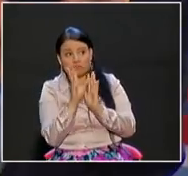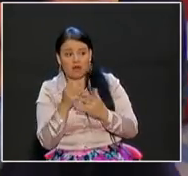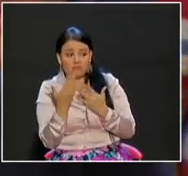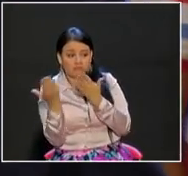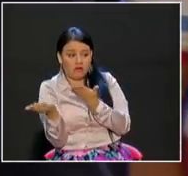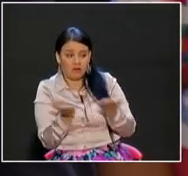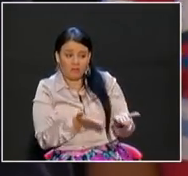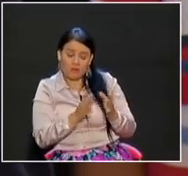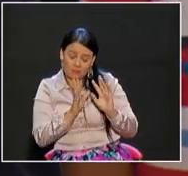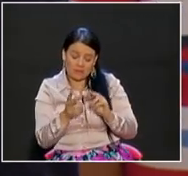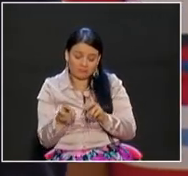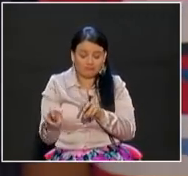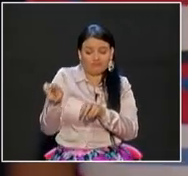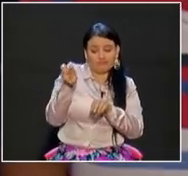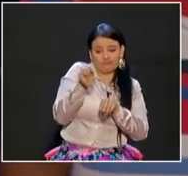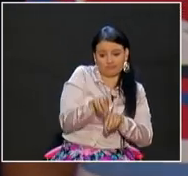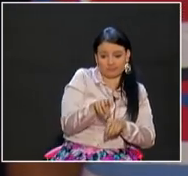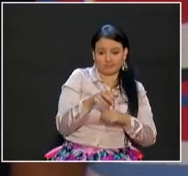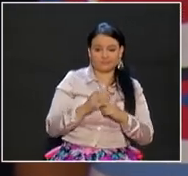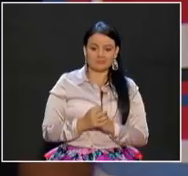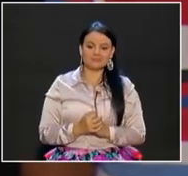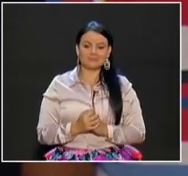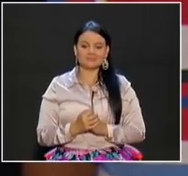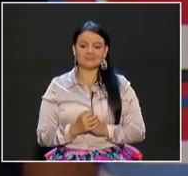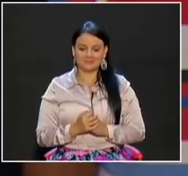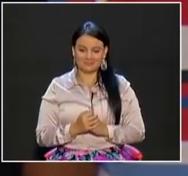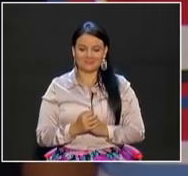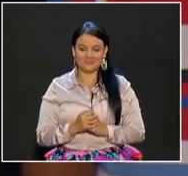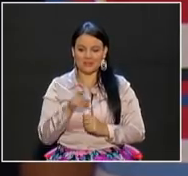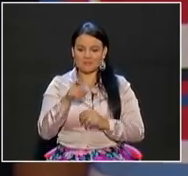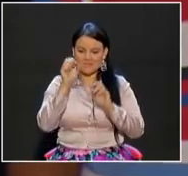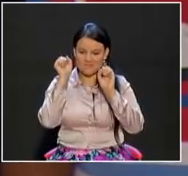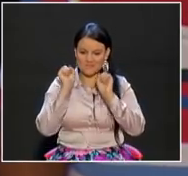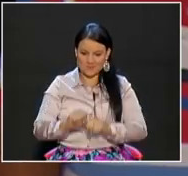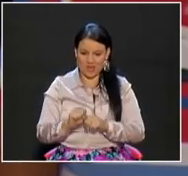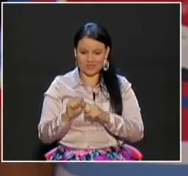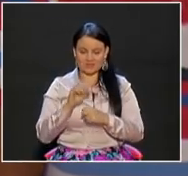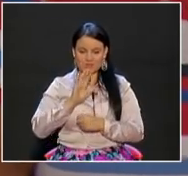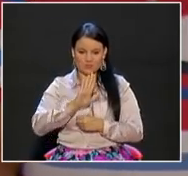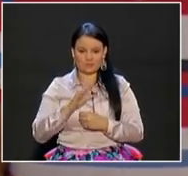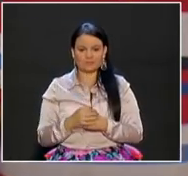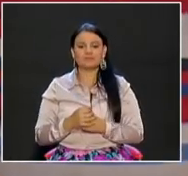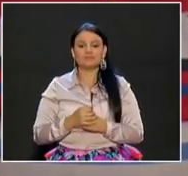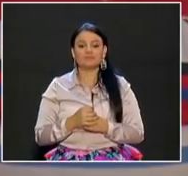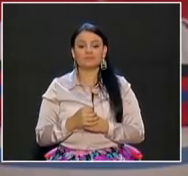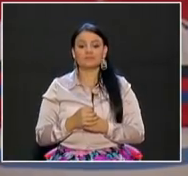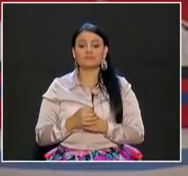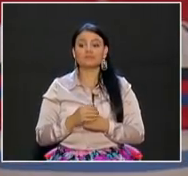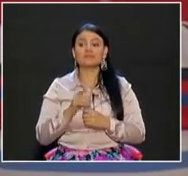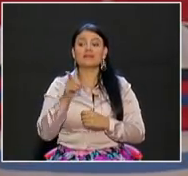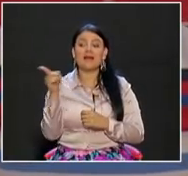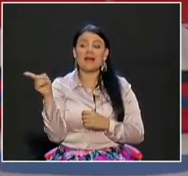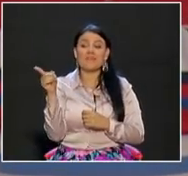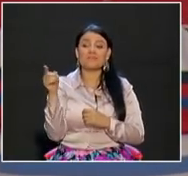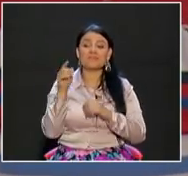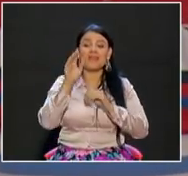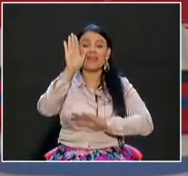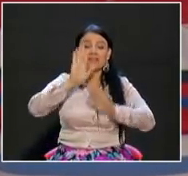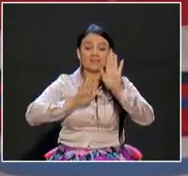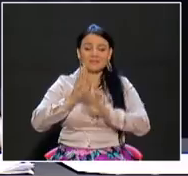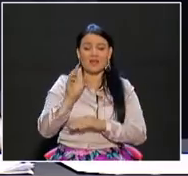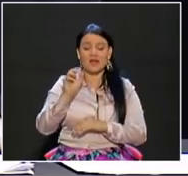esta mayor hizo todo un franco de movimiento tú puedes el candidato que aníbal gaviria